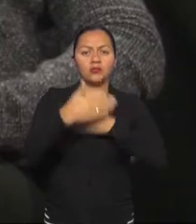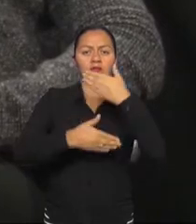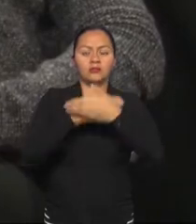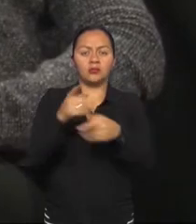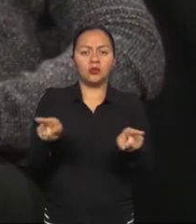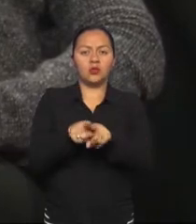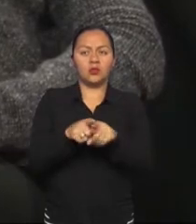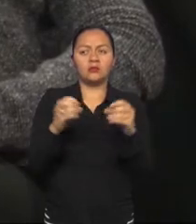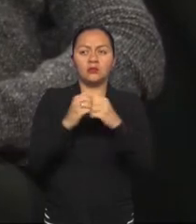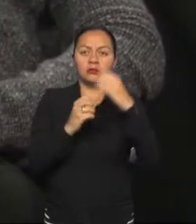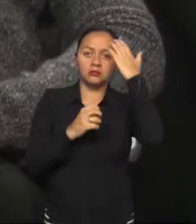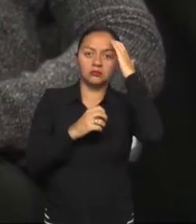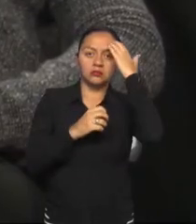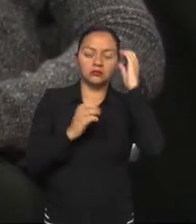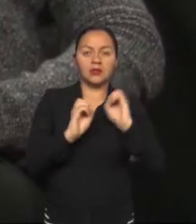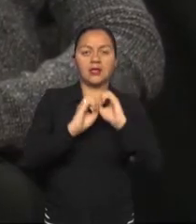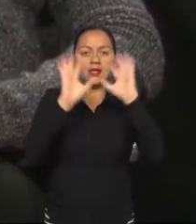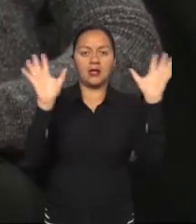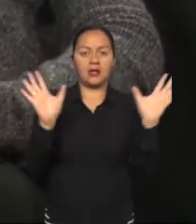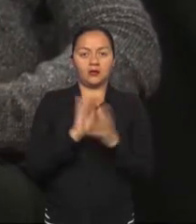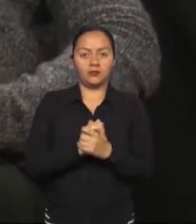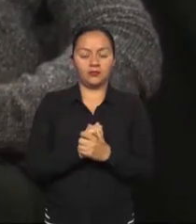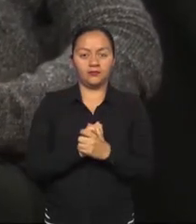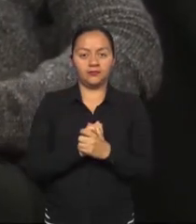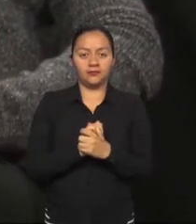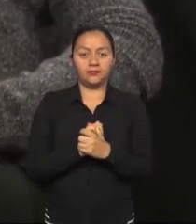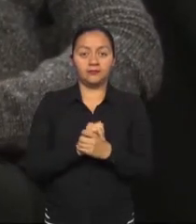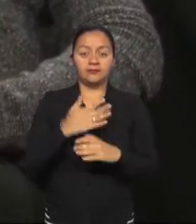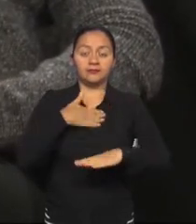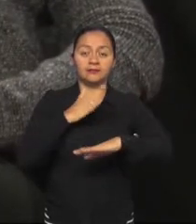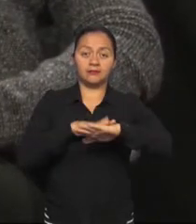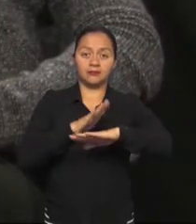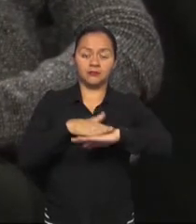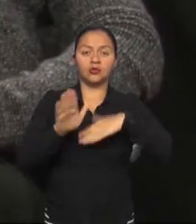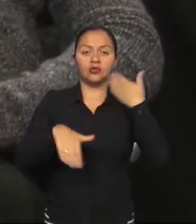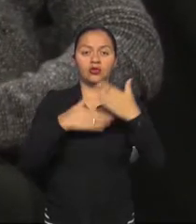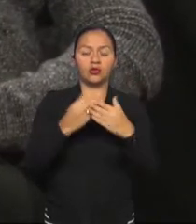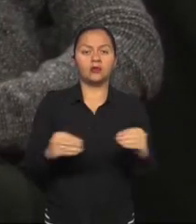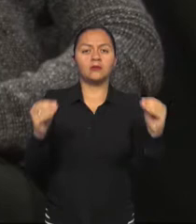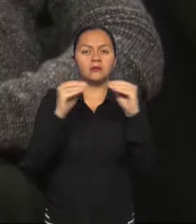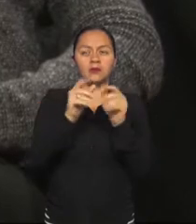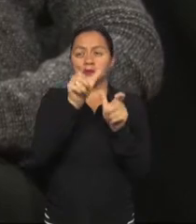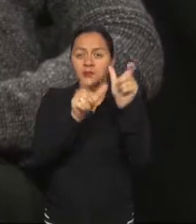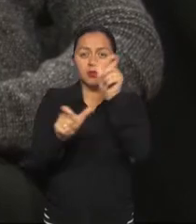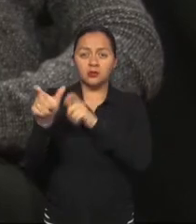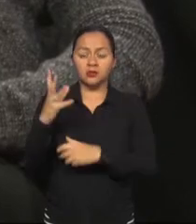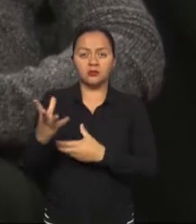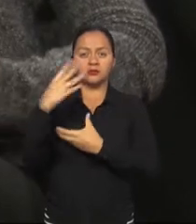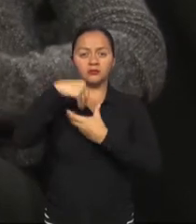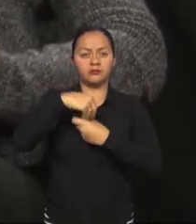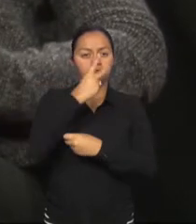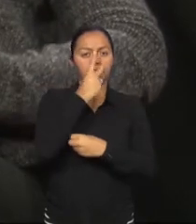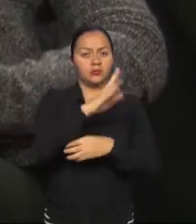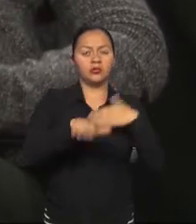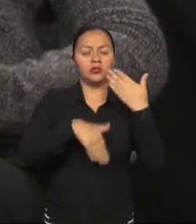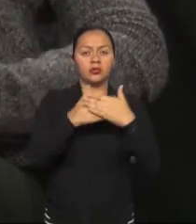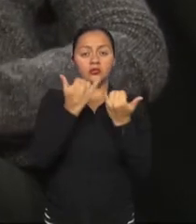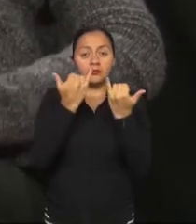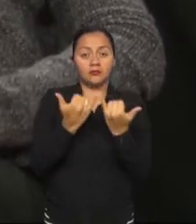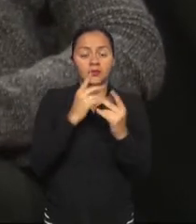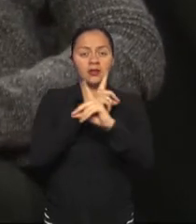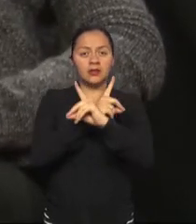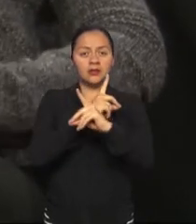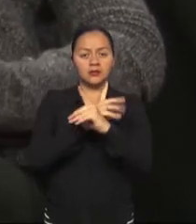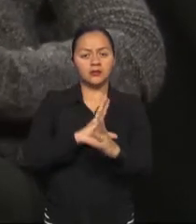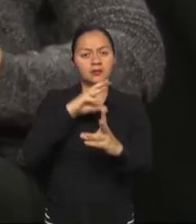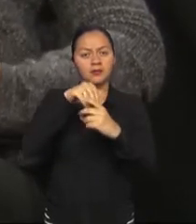también más preocupantes. ¿En qué sentido? Sobre todo porque las personas que tienen